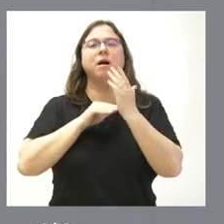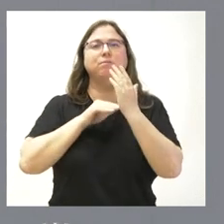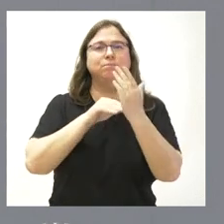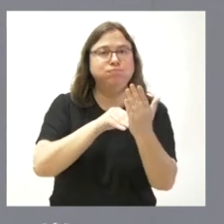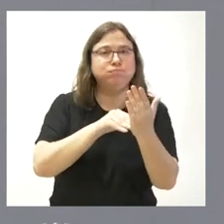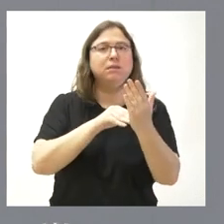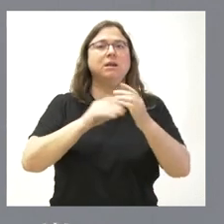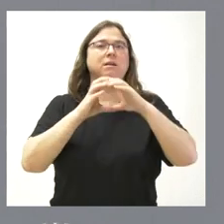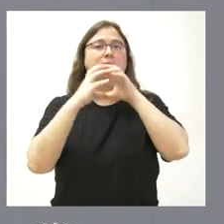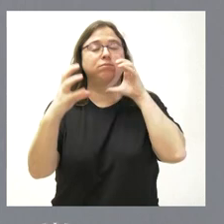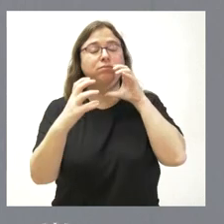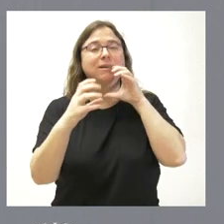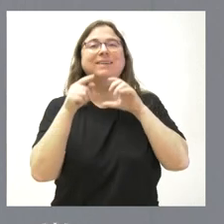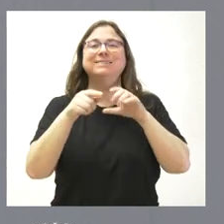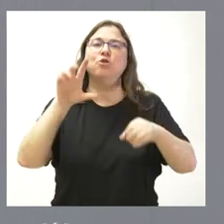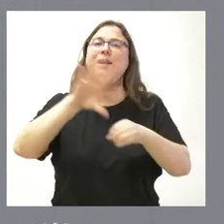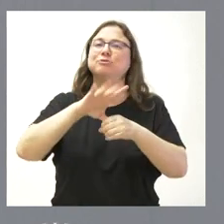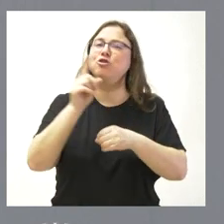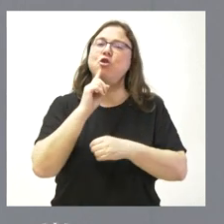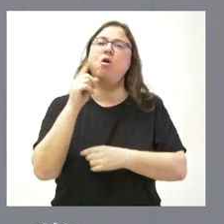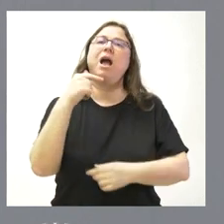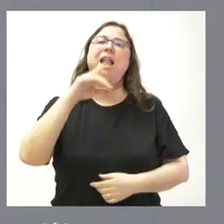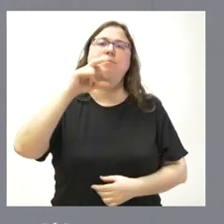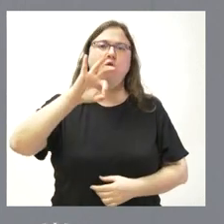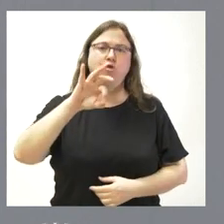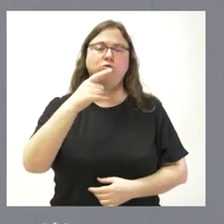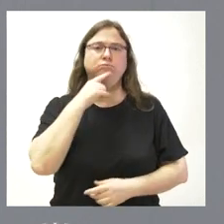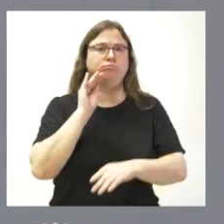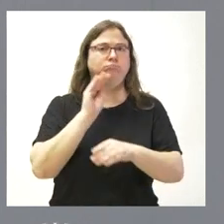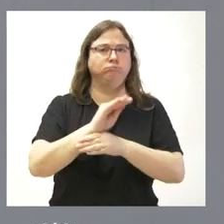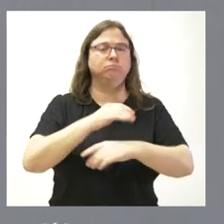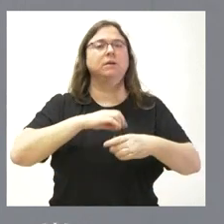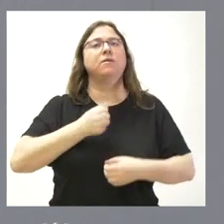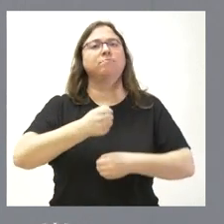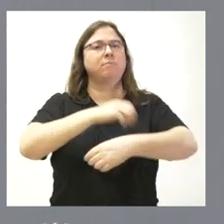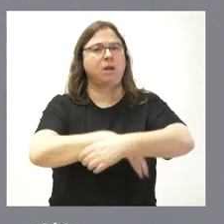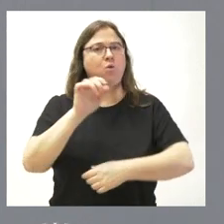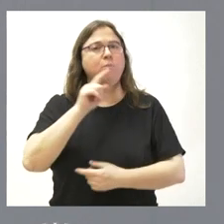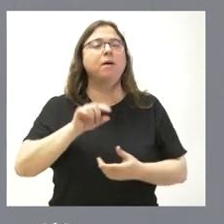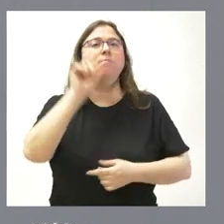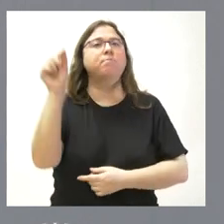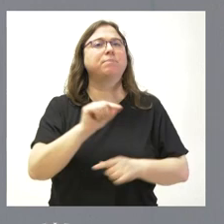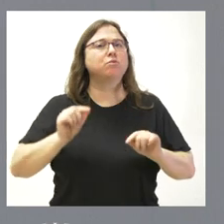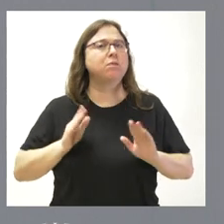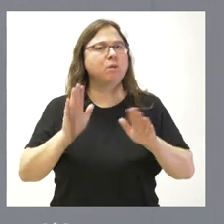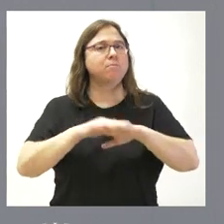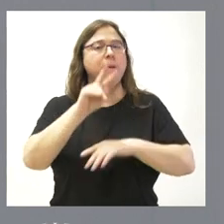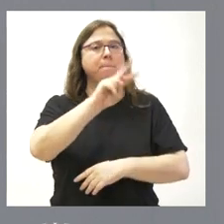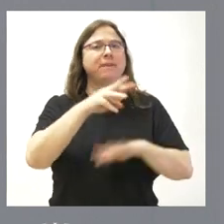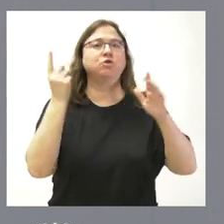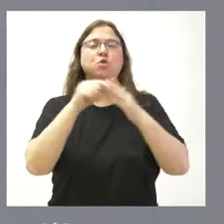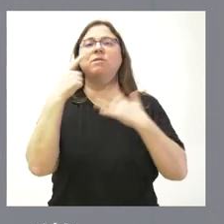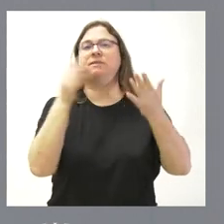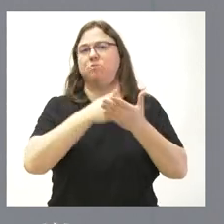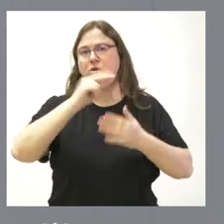energías bajas en carbono se financia con fondos europeos next generation el presupuesto global que se destina a este fin asciende a 28,6